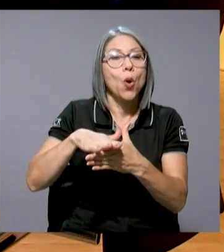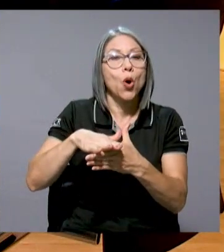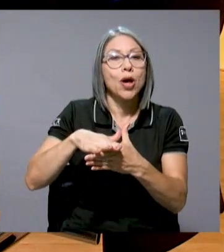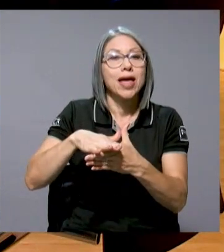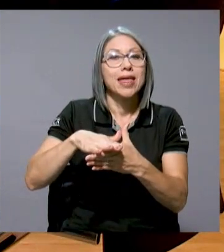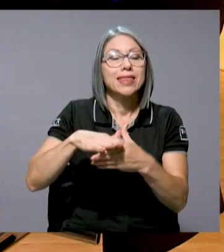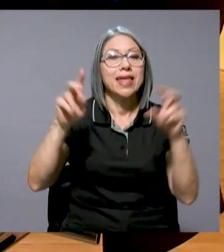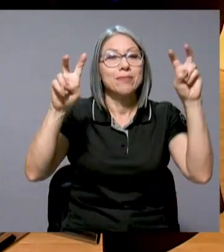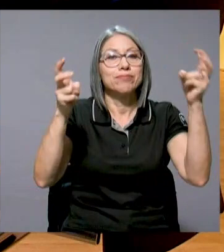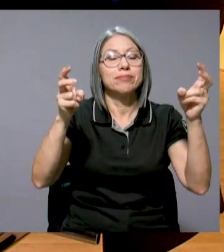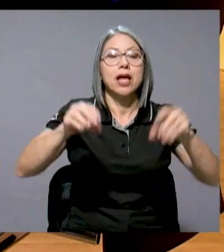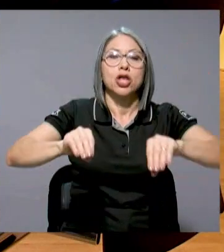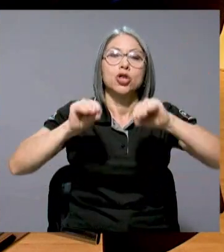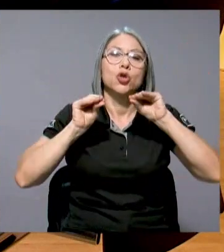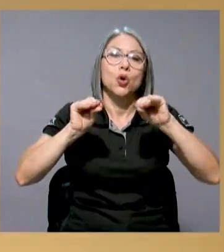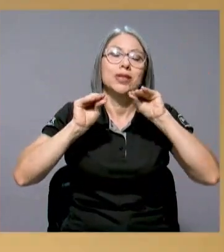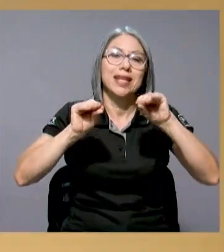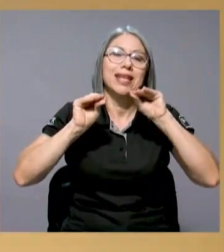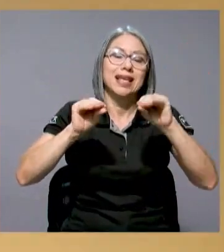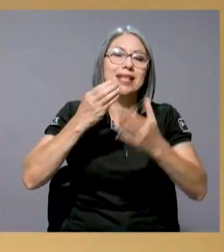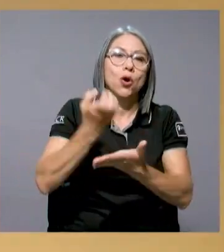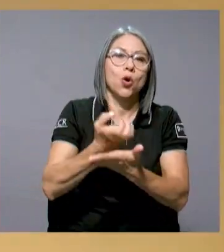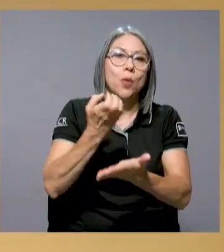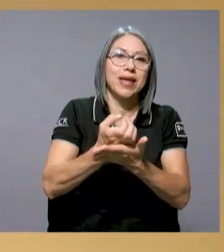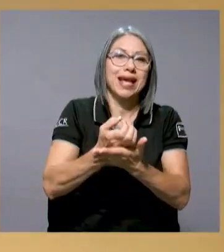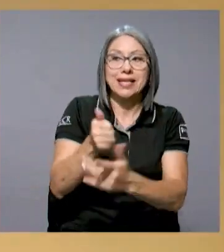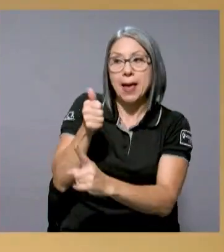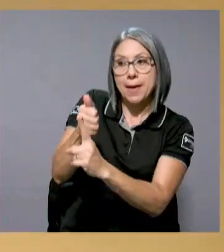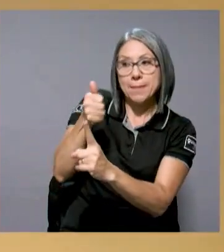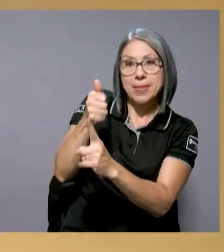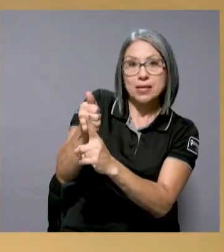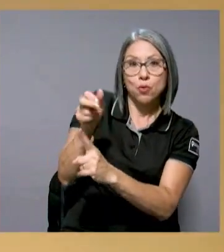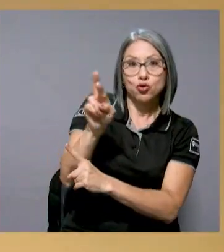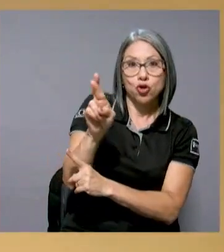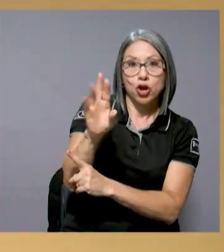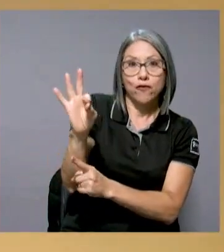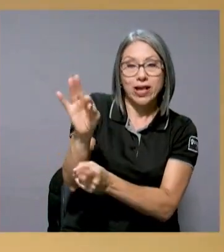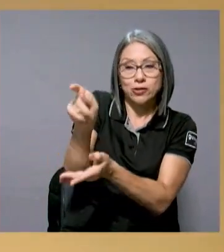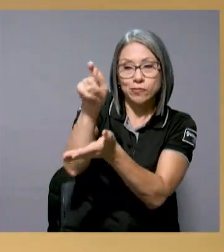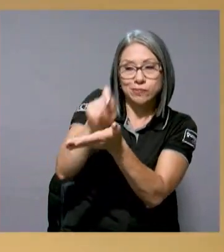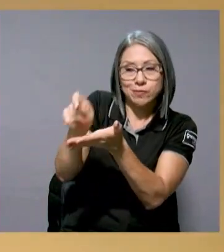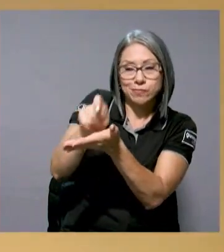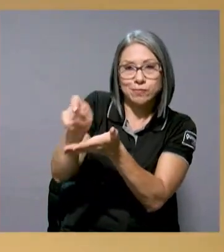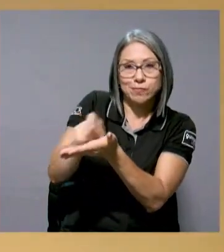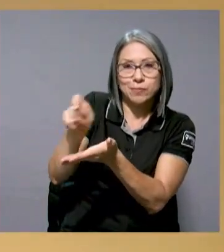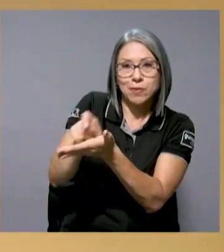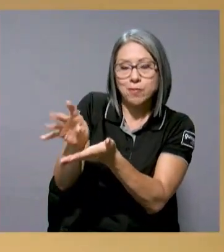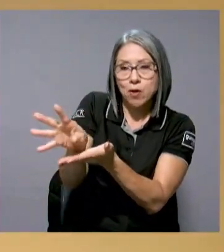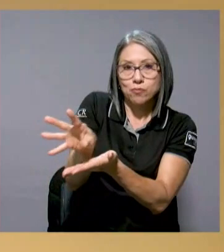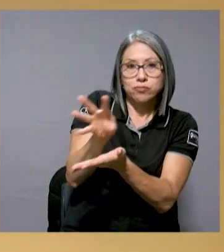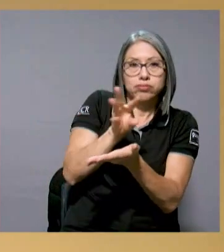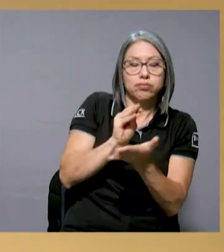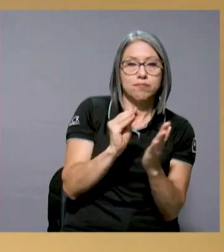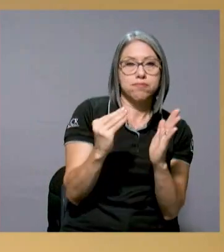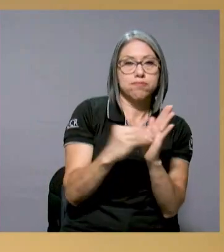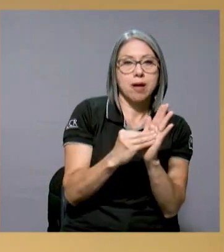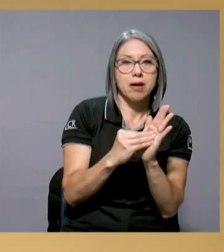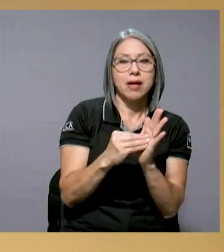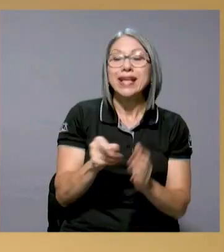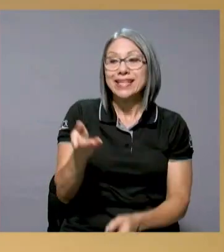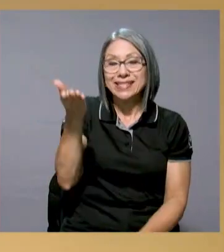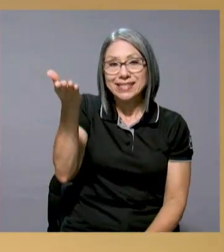de Doctrinas Económicas, que de puño y letra de don Rodrigo se transcribió. Entonces, siendo don Rodrigo de